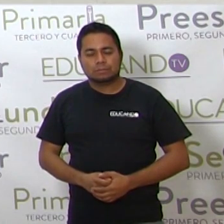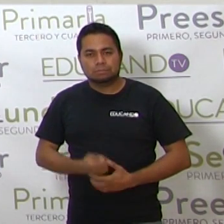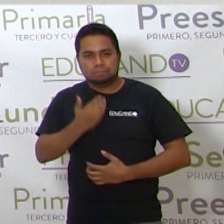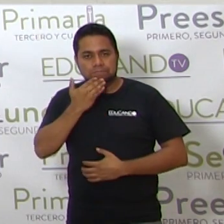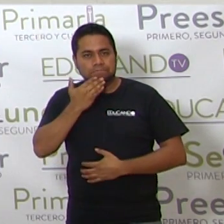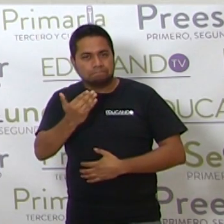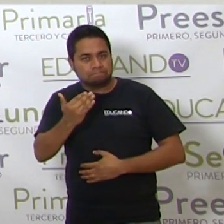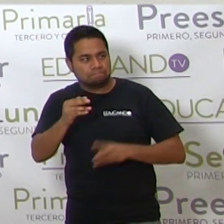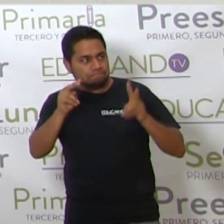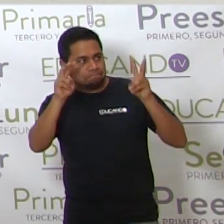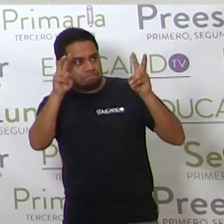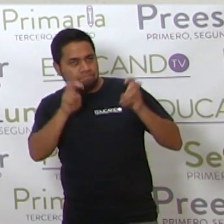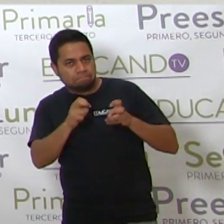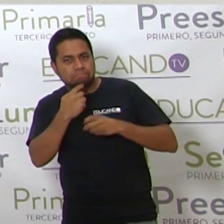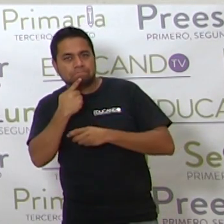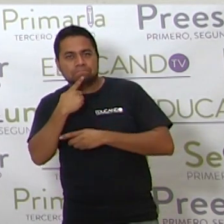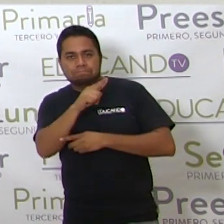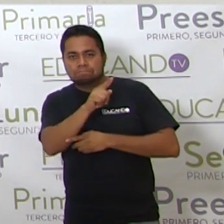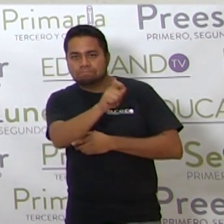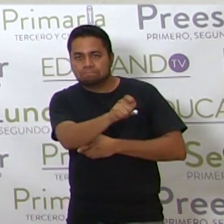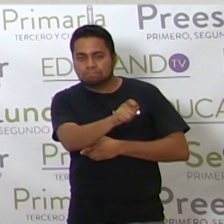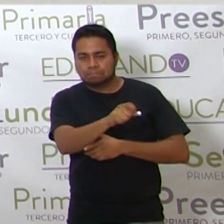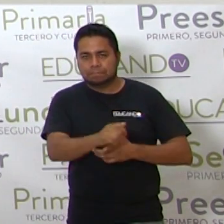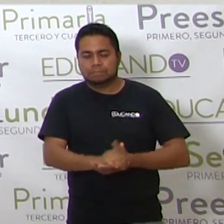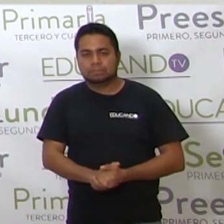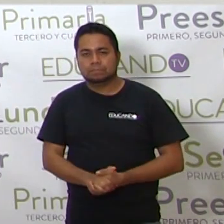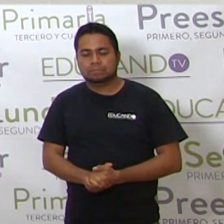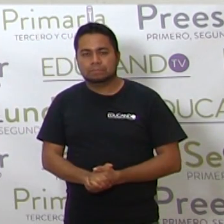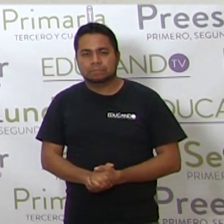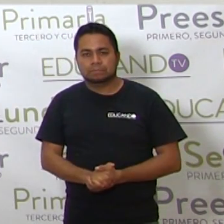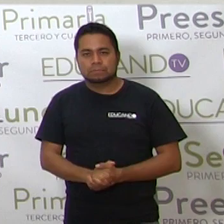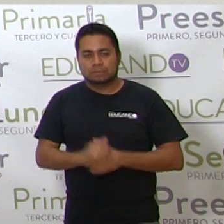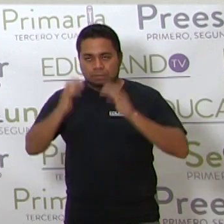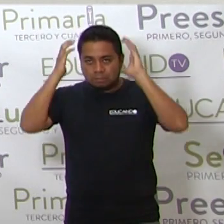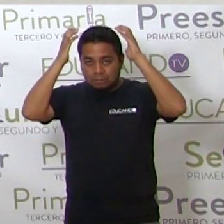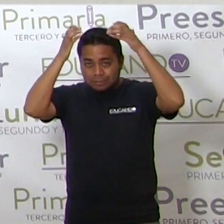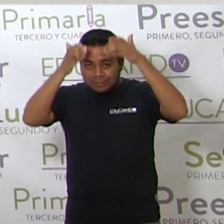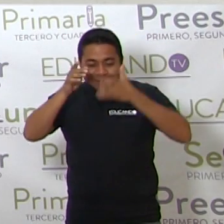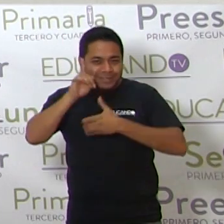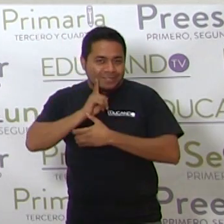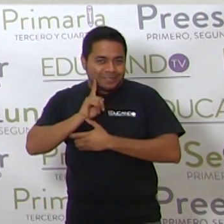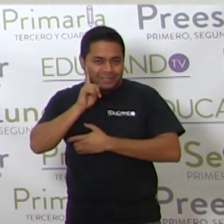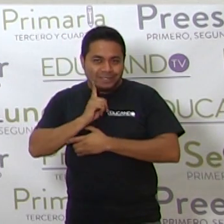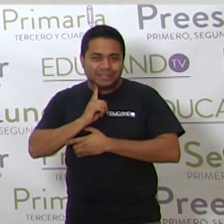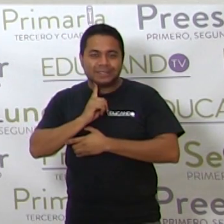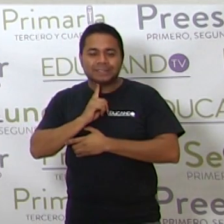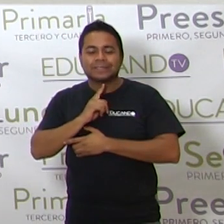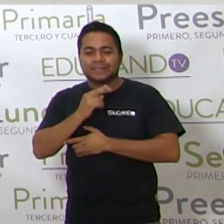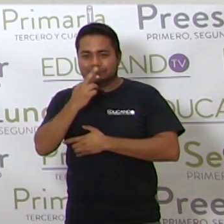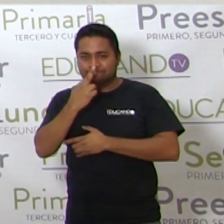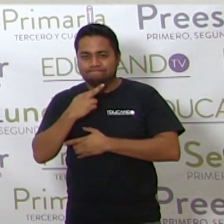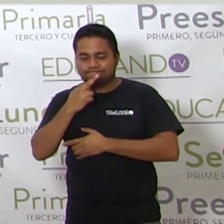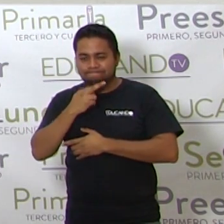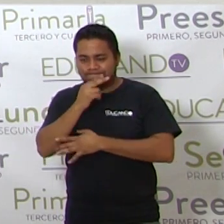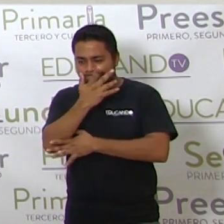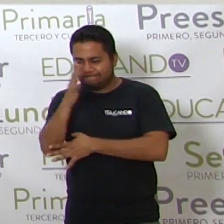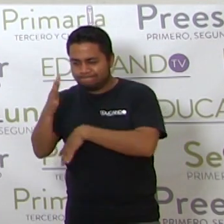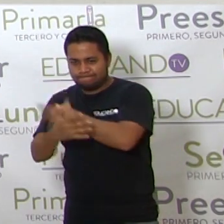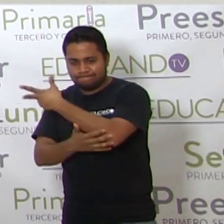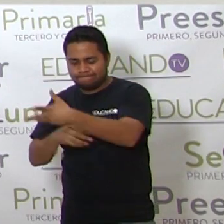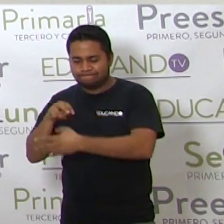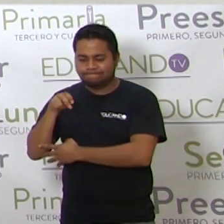el título del acto dice así caperucita camina por el bosque y se encuentra a la